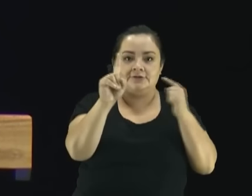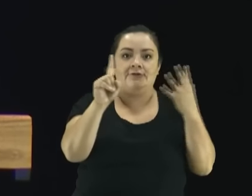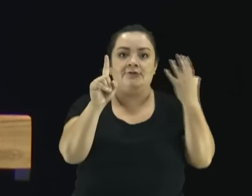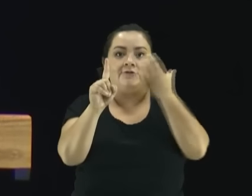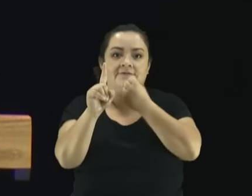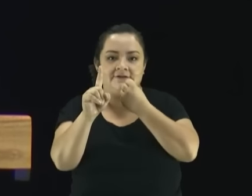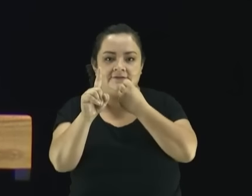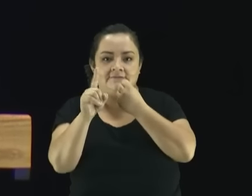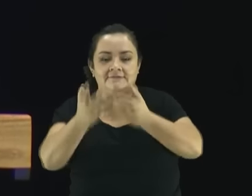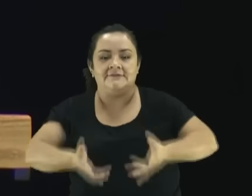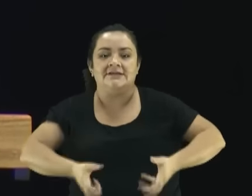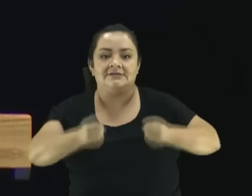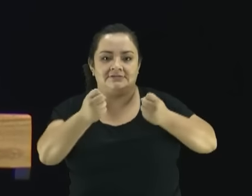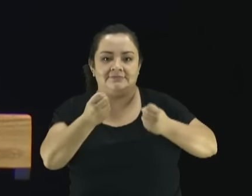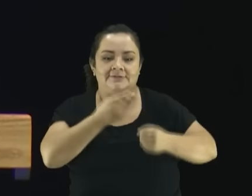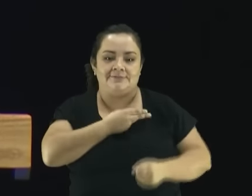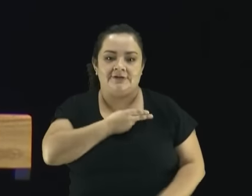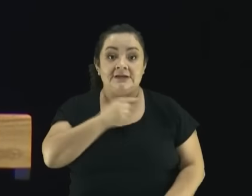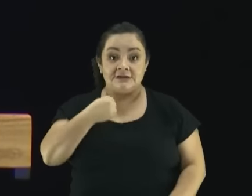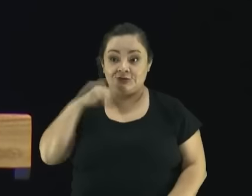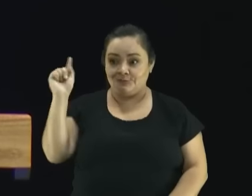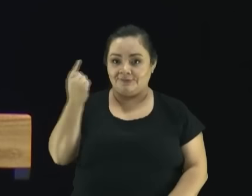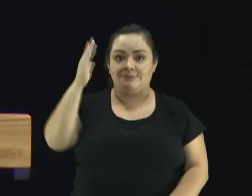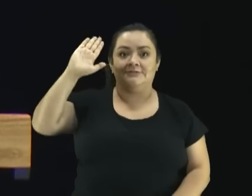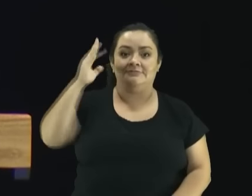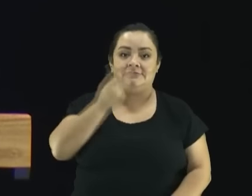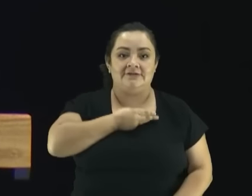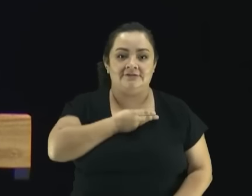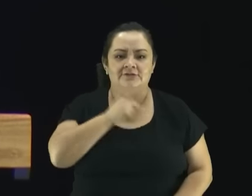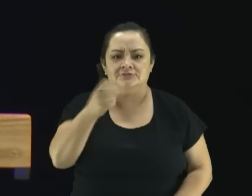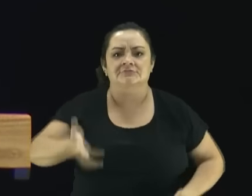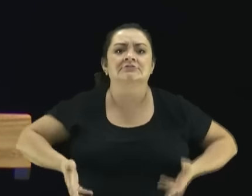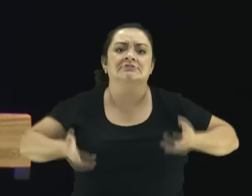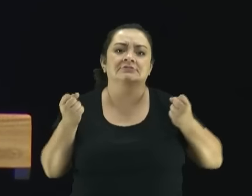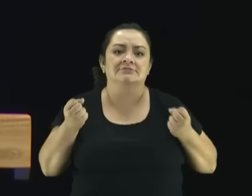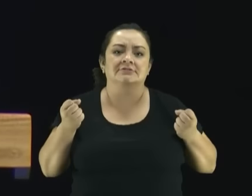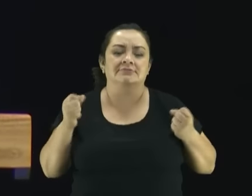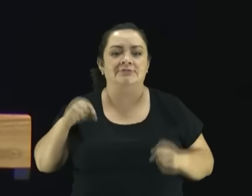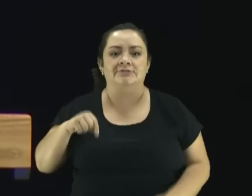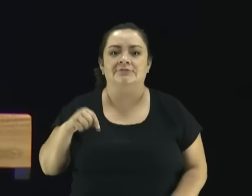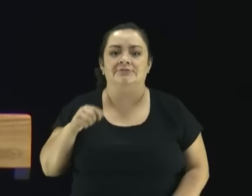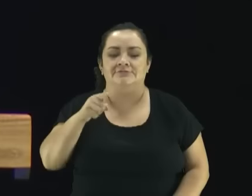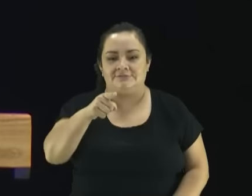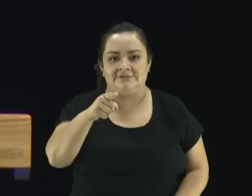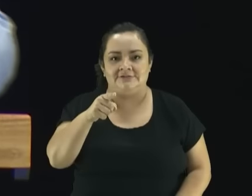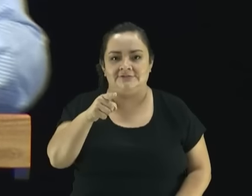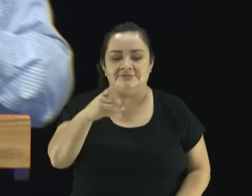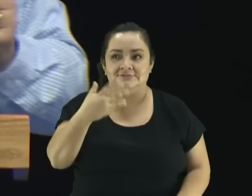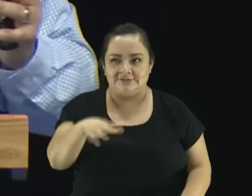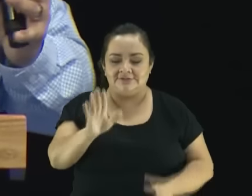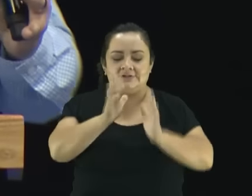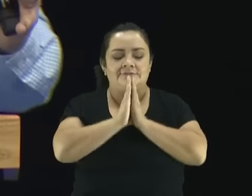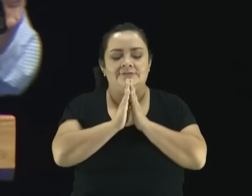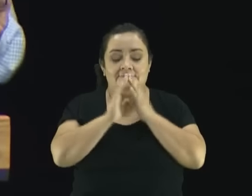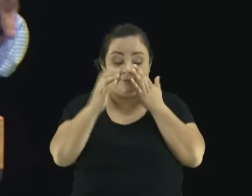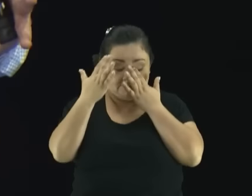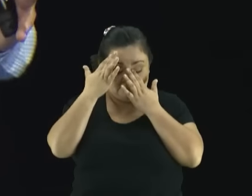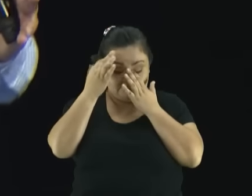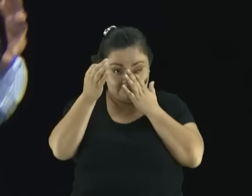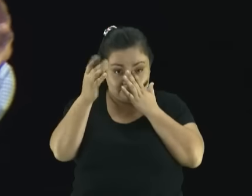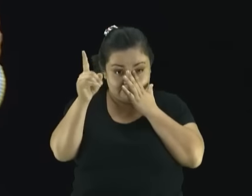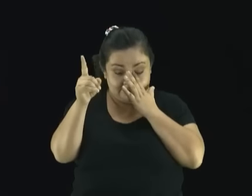de los cuales Yo soy el primero si usted es salvo hoy Si usted ha hecho esa oración de fe me dirá